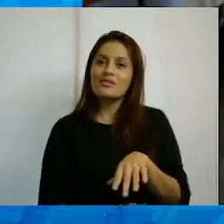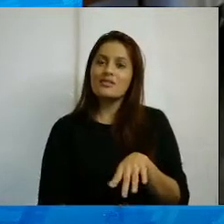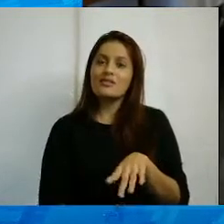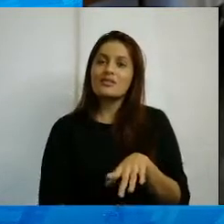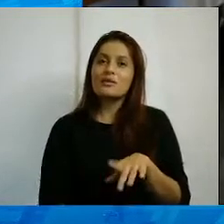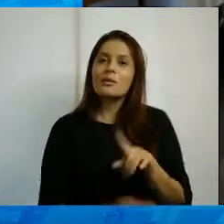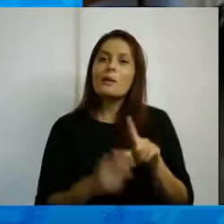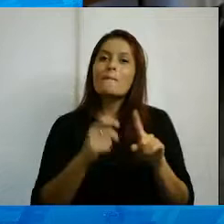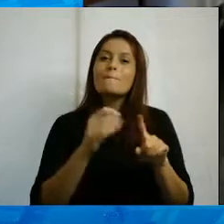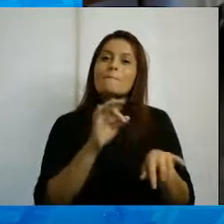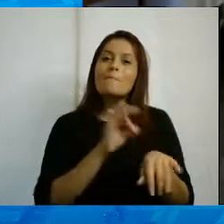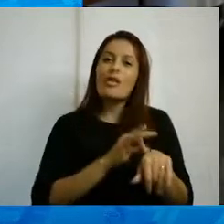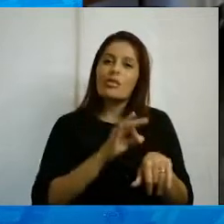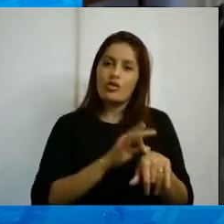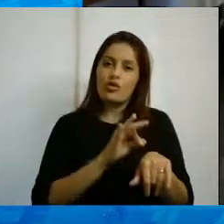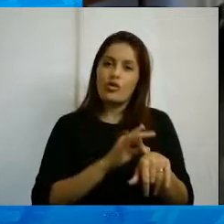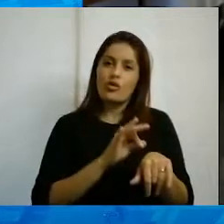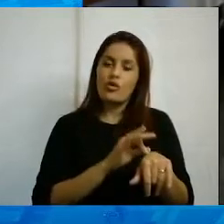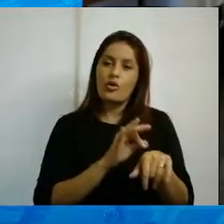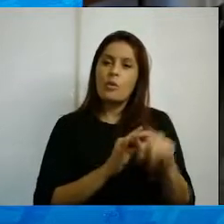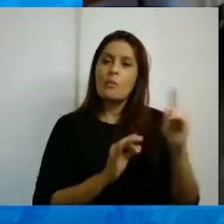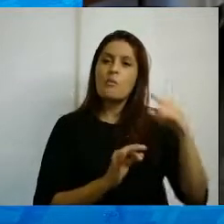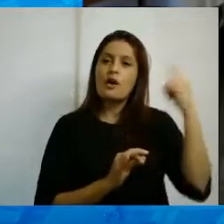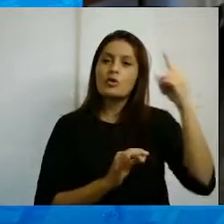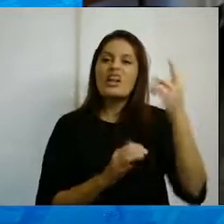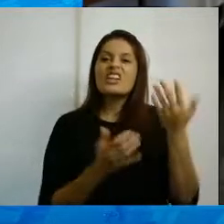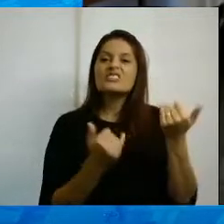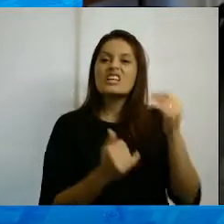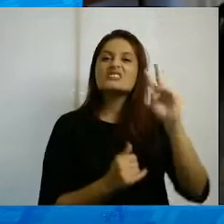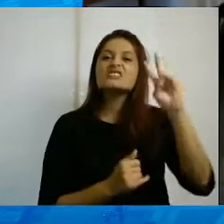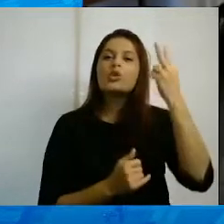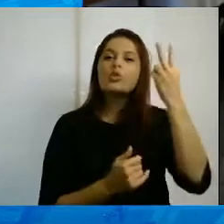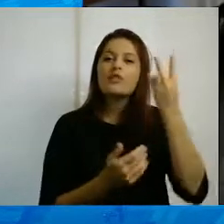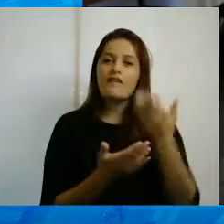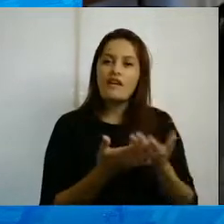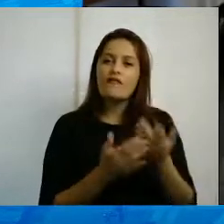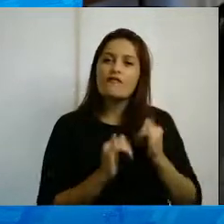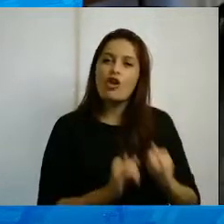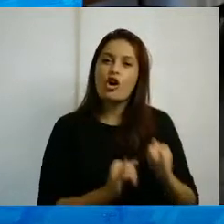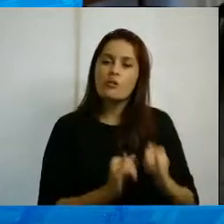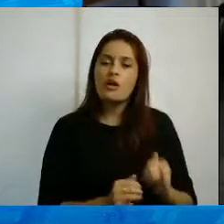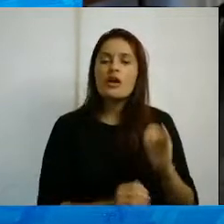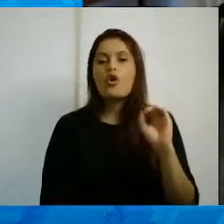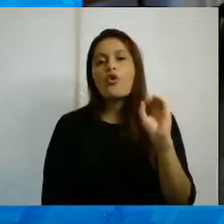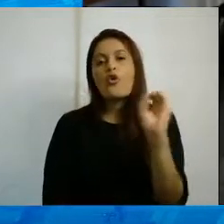los médicos particularmente o piden un segundo informe, ¿no es cierto?, o piden